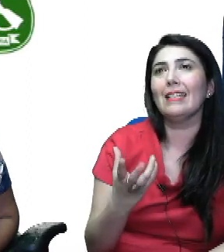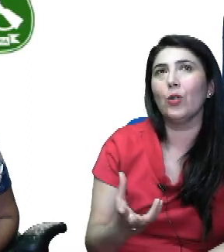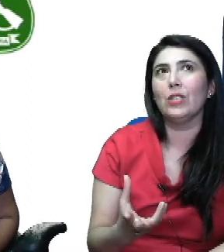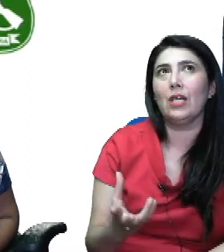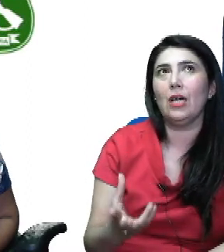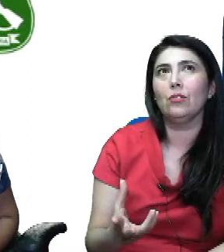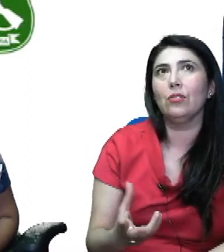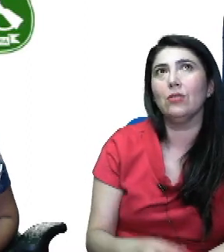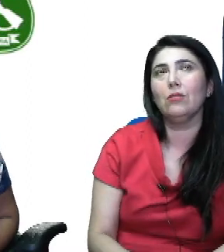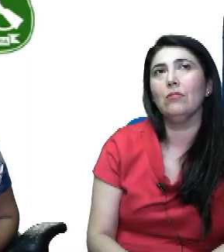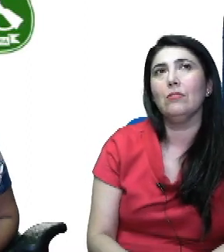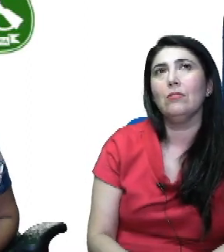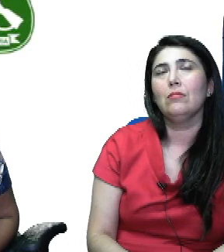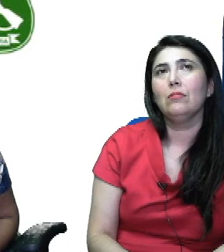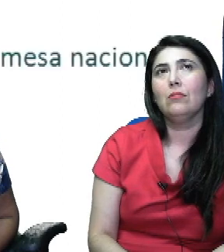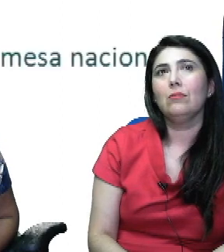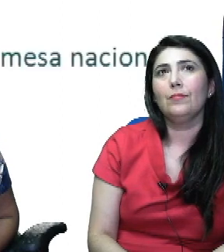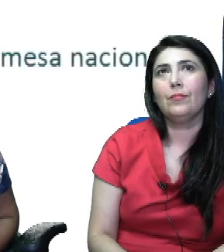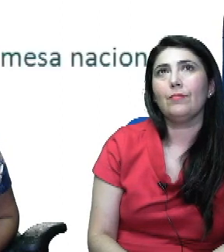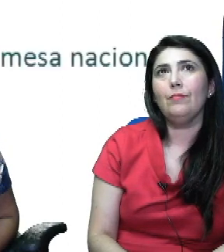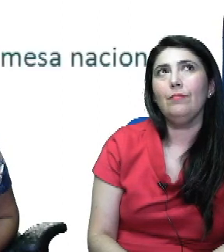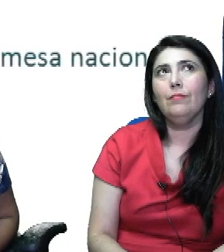hacia el trabajo integrado, ¿cierto?